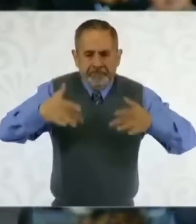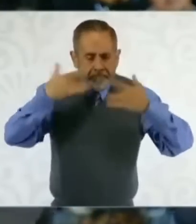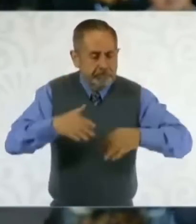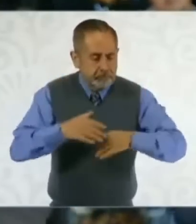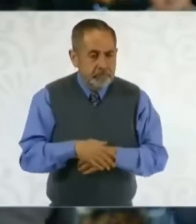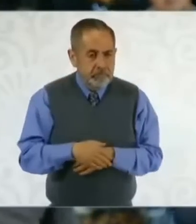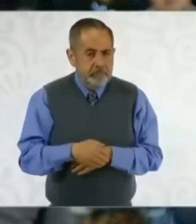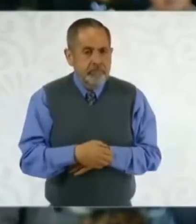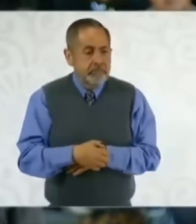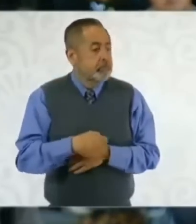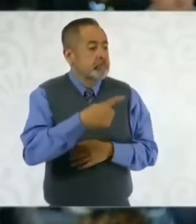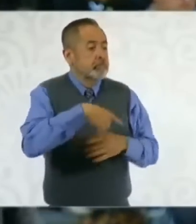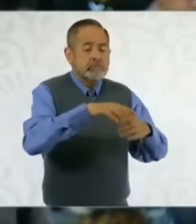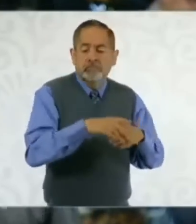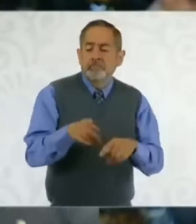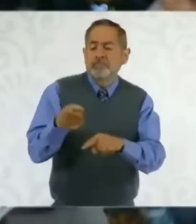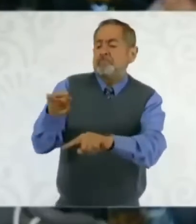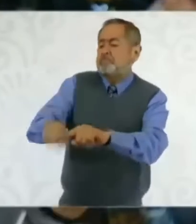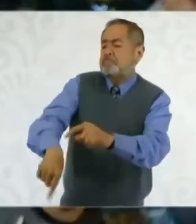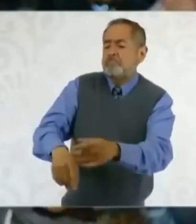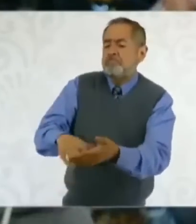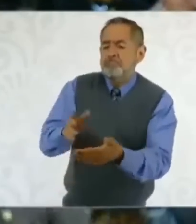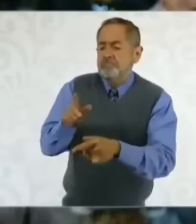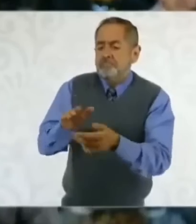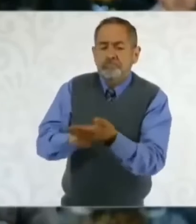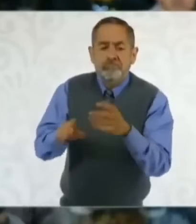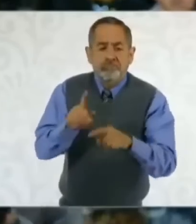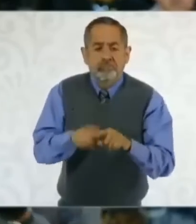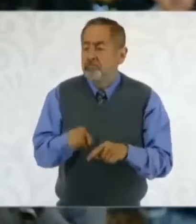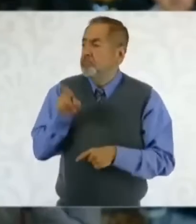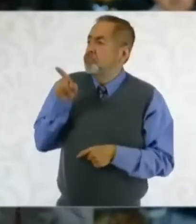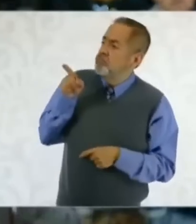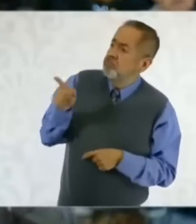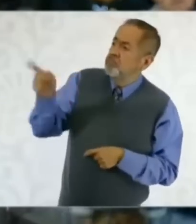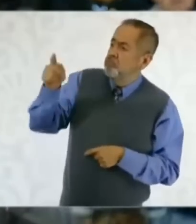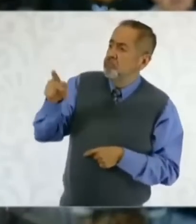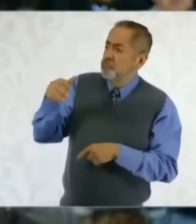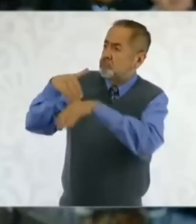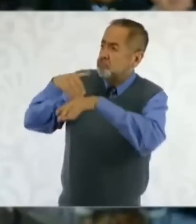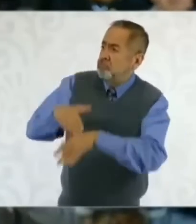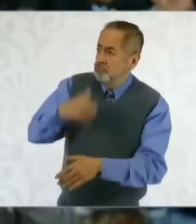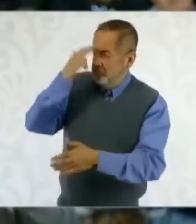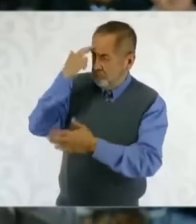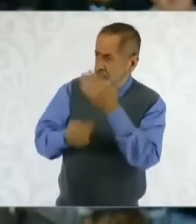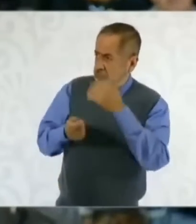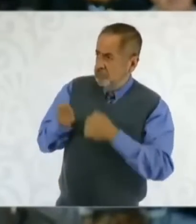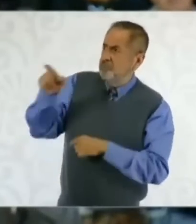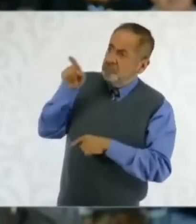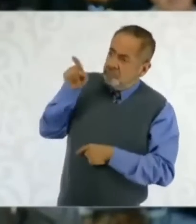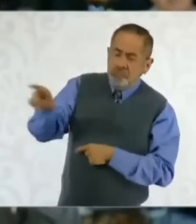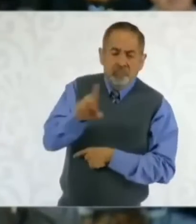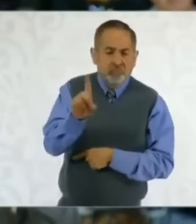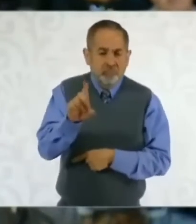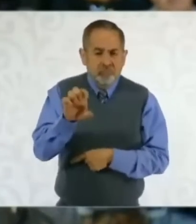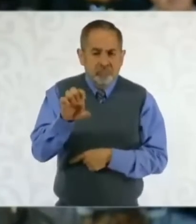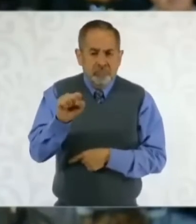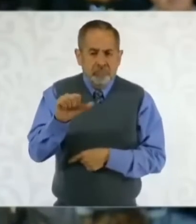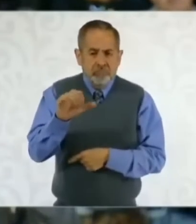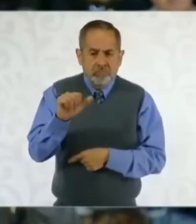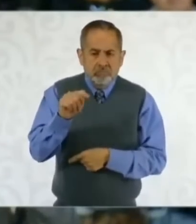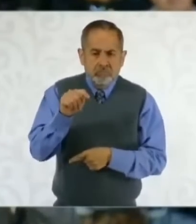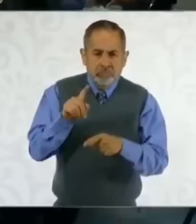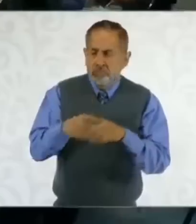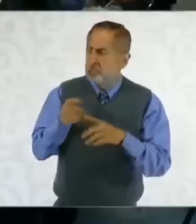usted, echan atrás la reforma judicial y usted es considerada en desacato, sin necesidad de quitarle el